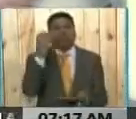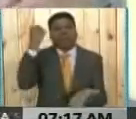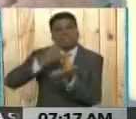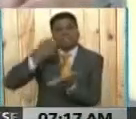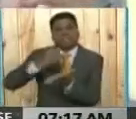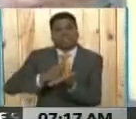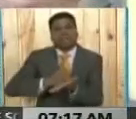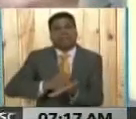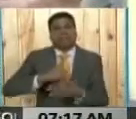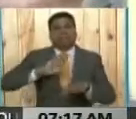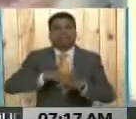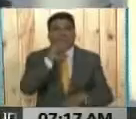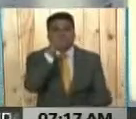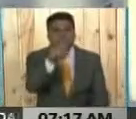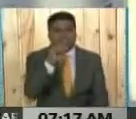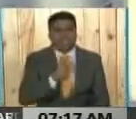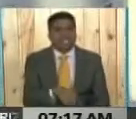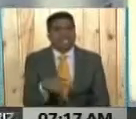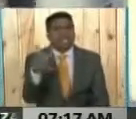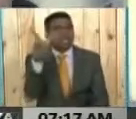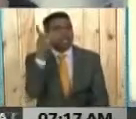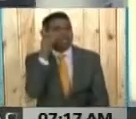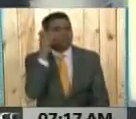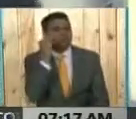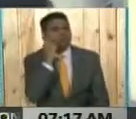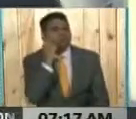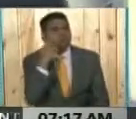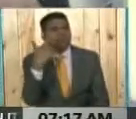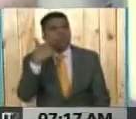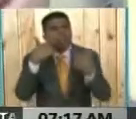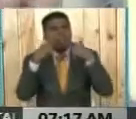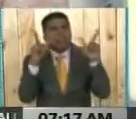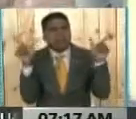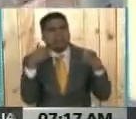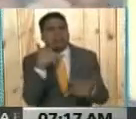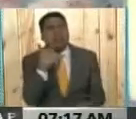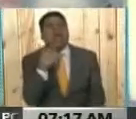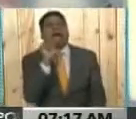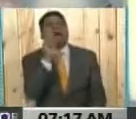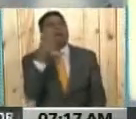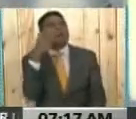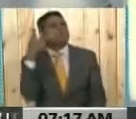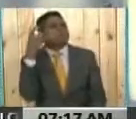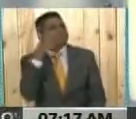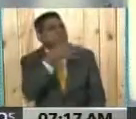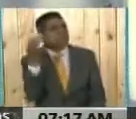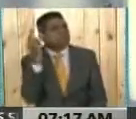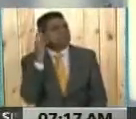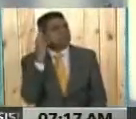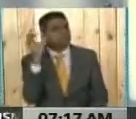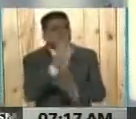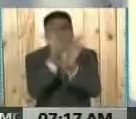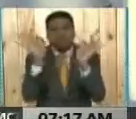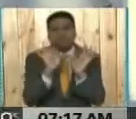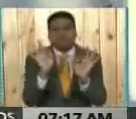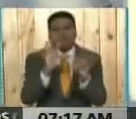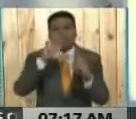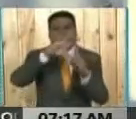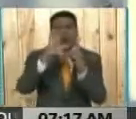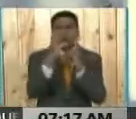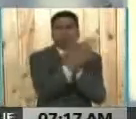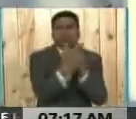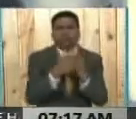porque inmediatamente usted escucha una lengua, porque usted ve unas formas, porque usted se encuentra